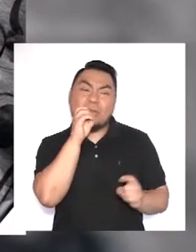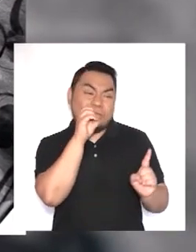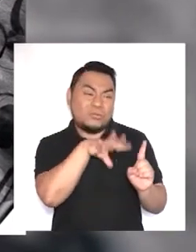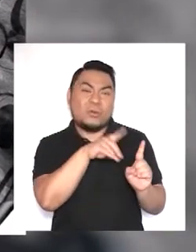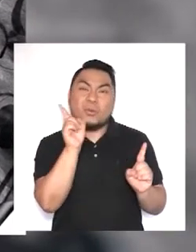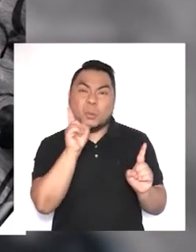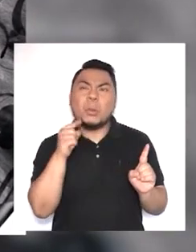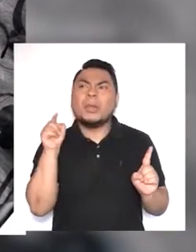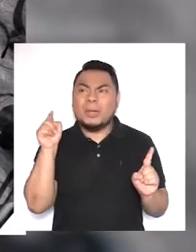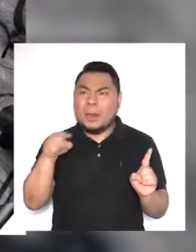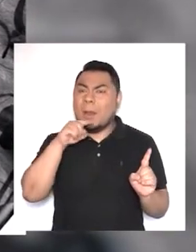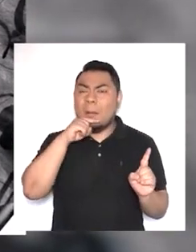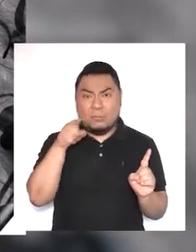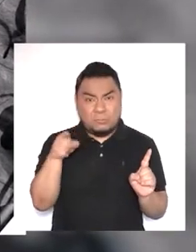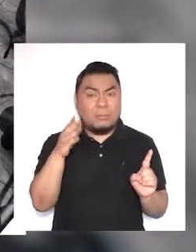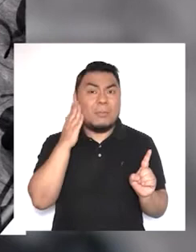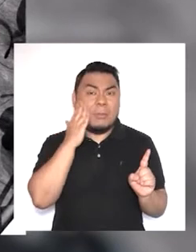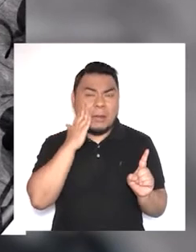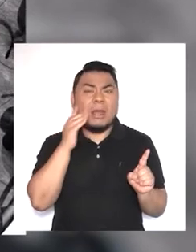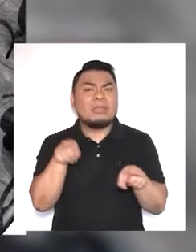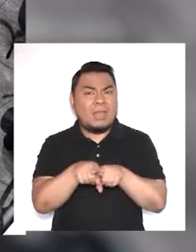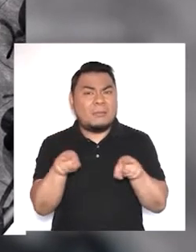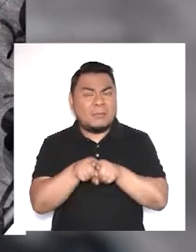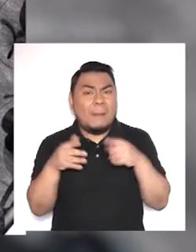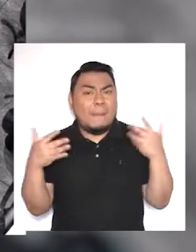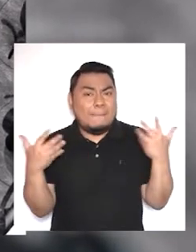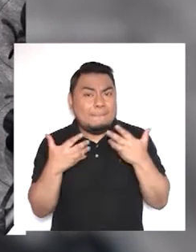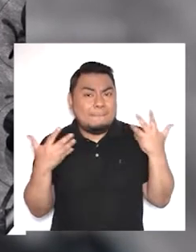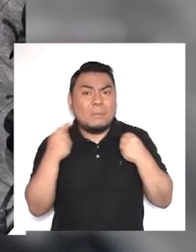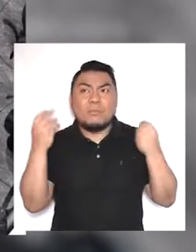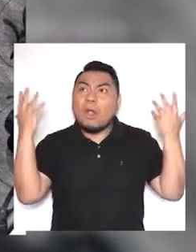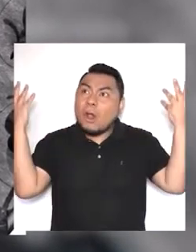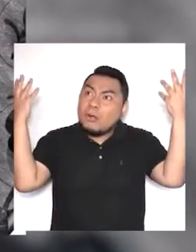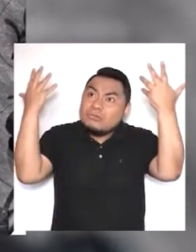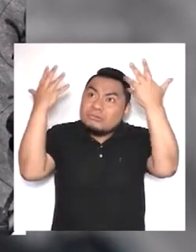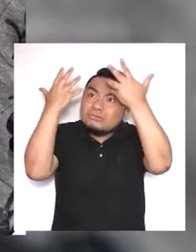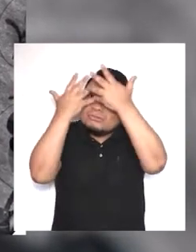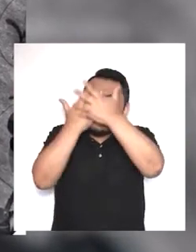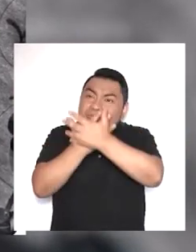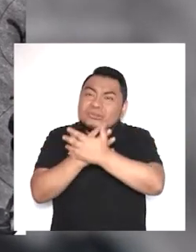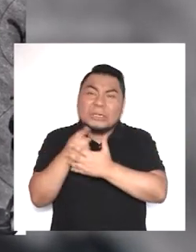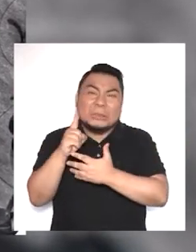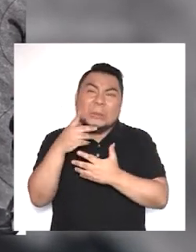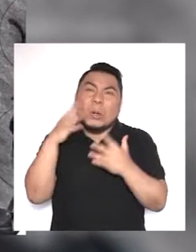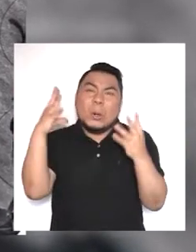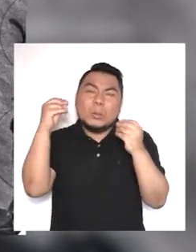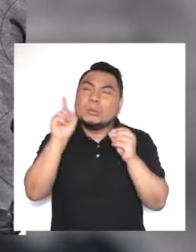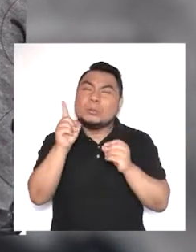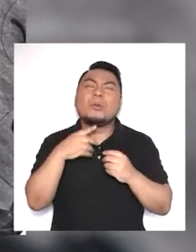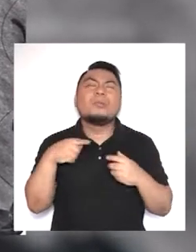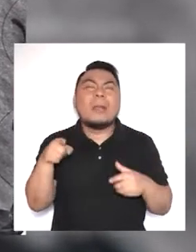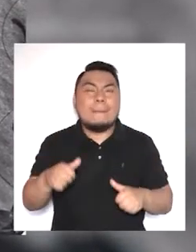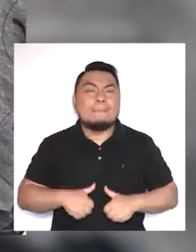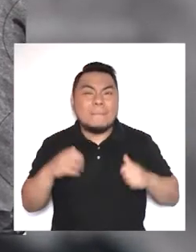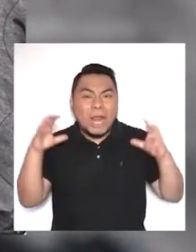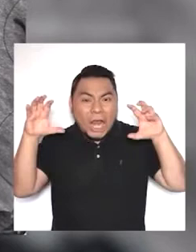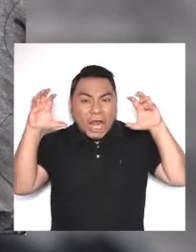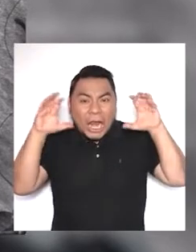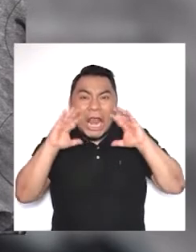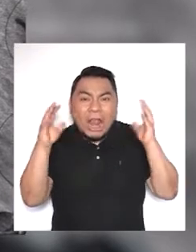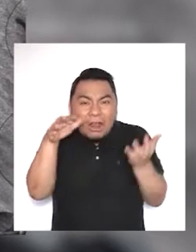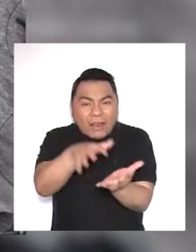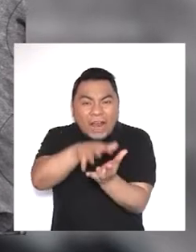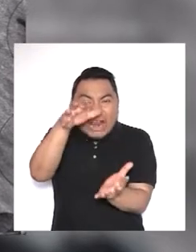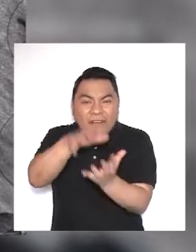decirle que le tenía miedo a la oscuridad, porque creía que en ella vivían los monstruos, los